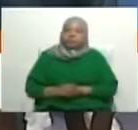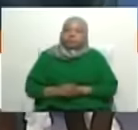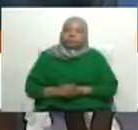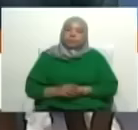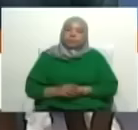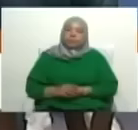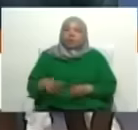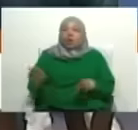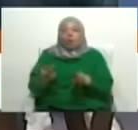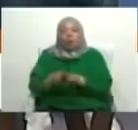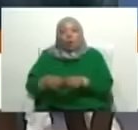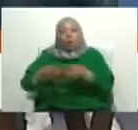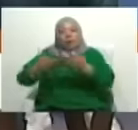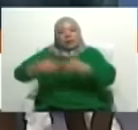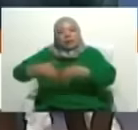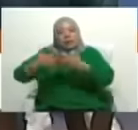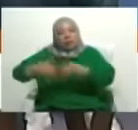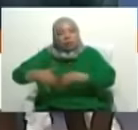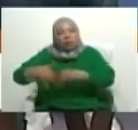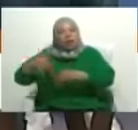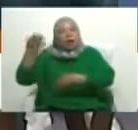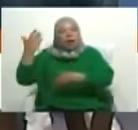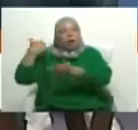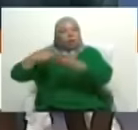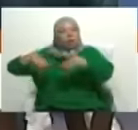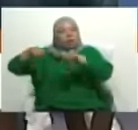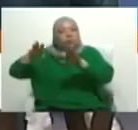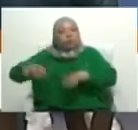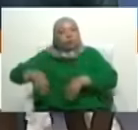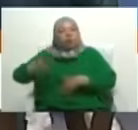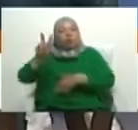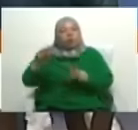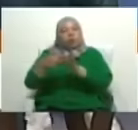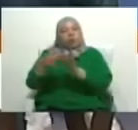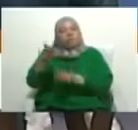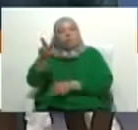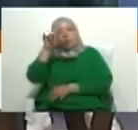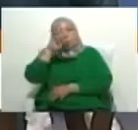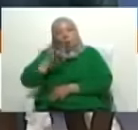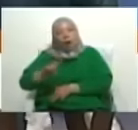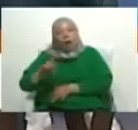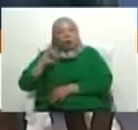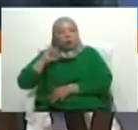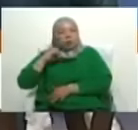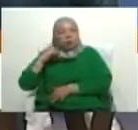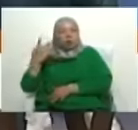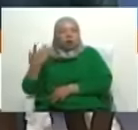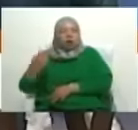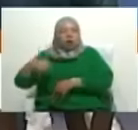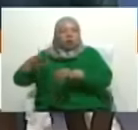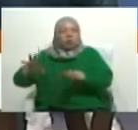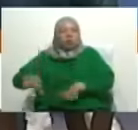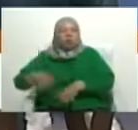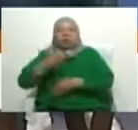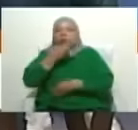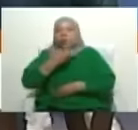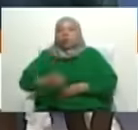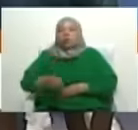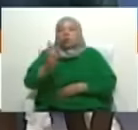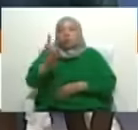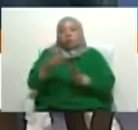paro petrolero, el sabotaje petrolero del año 2002, las acciones de violencia del año